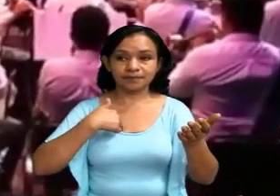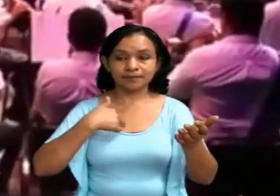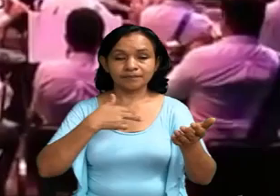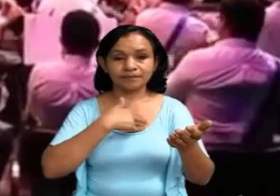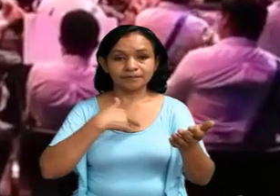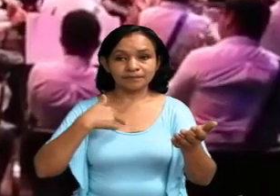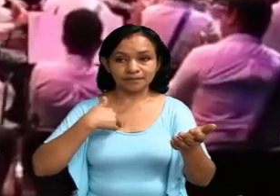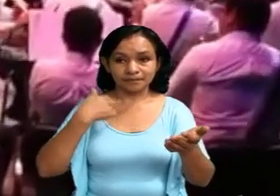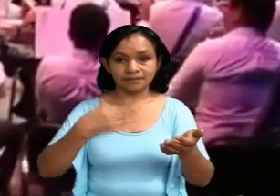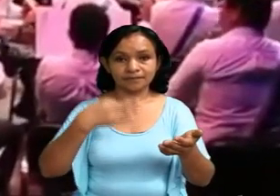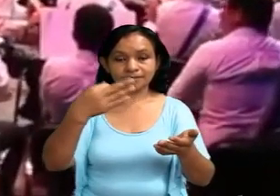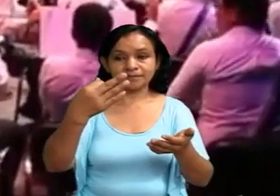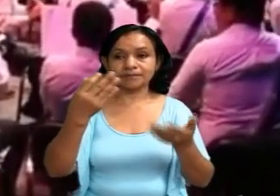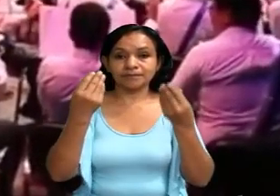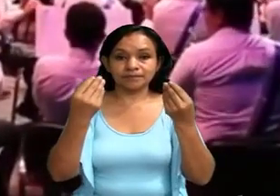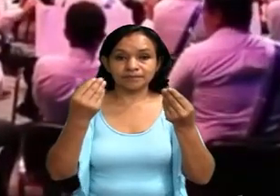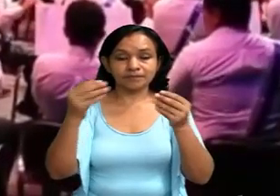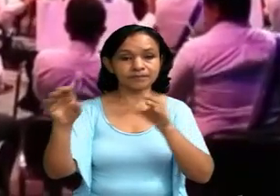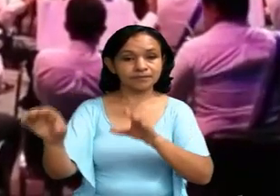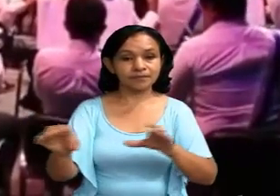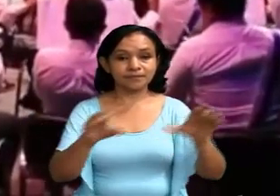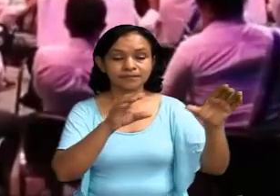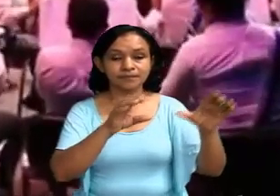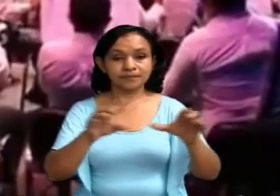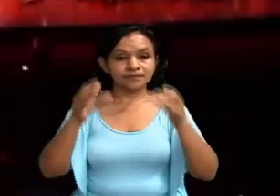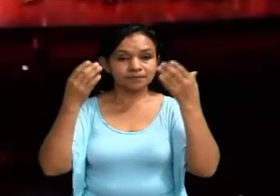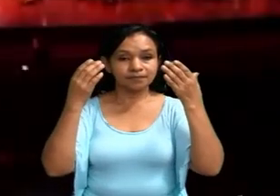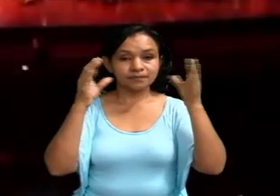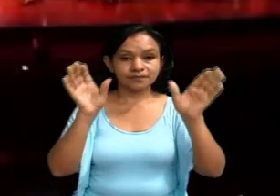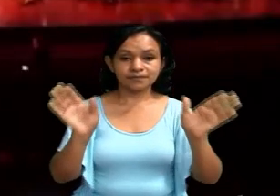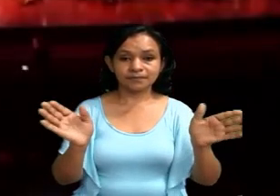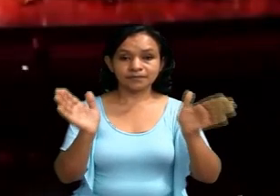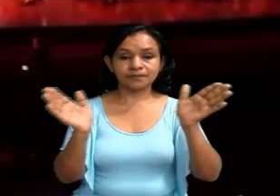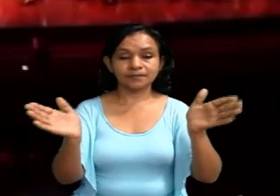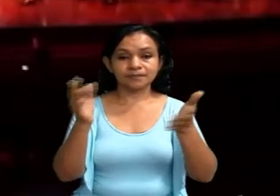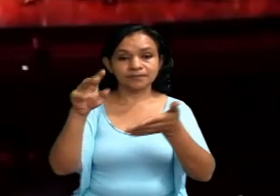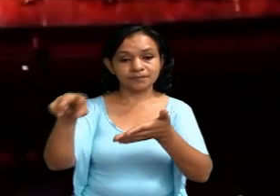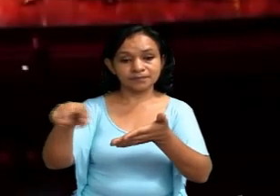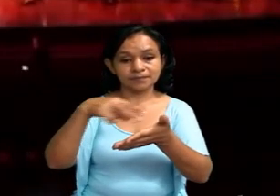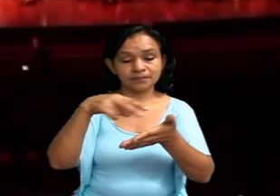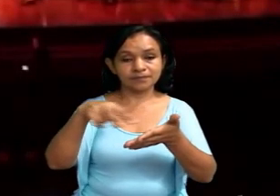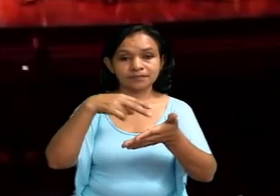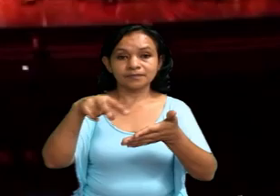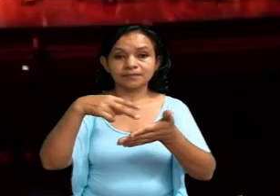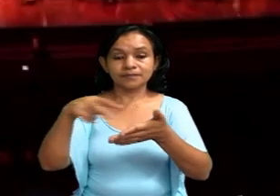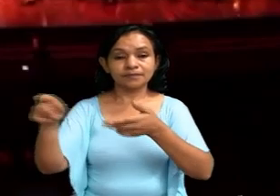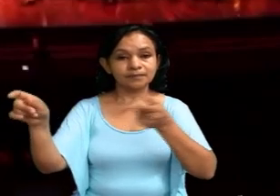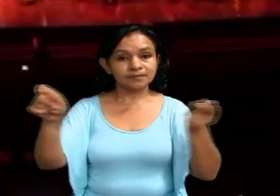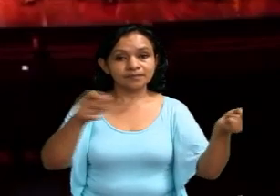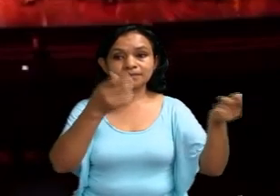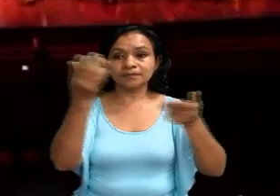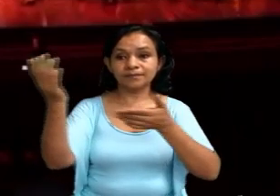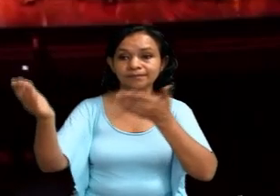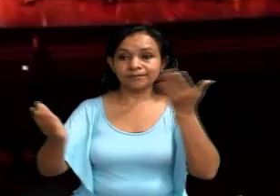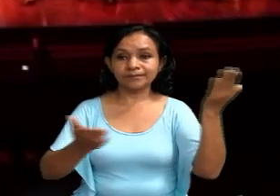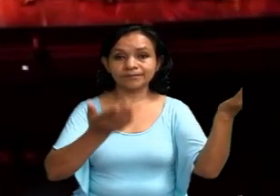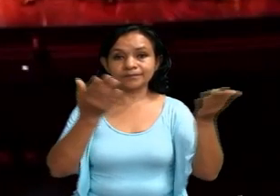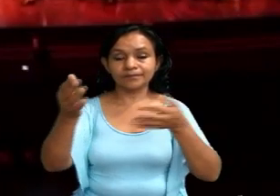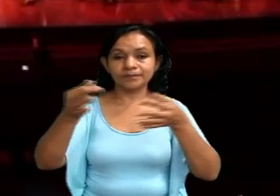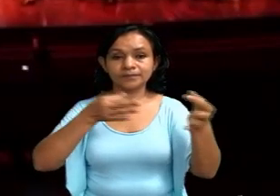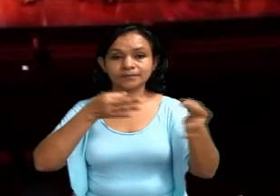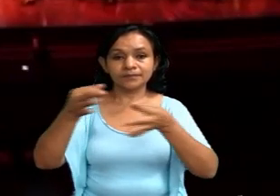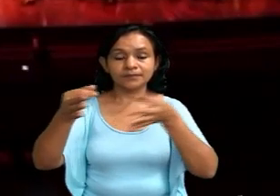haciendo bastantes actividades culturales, promoviendo mucho la danza, el folclore, la poesía, las